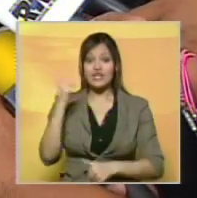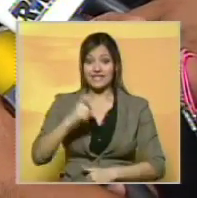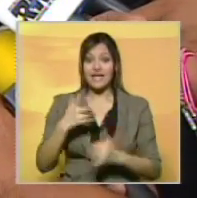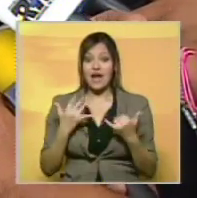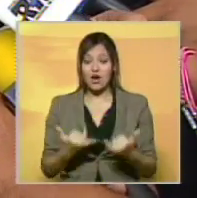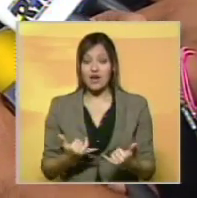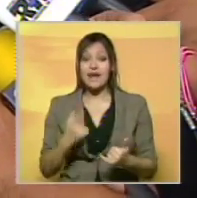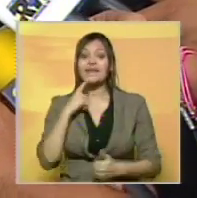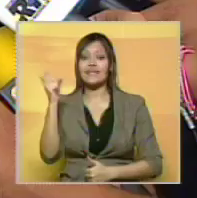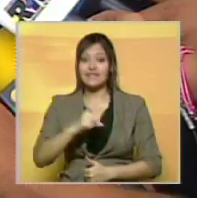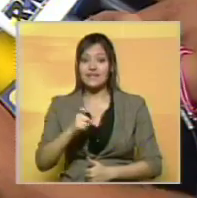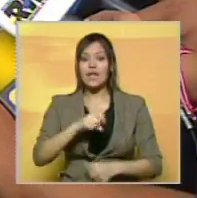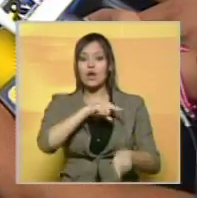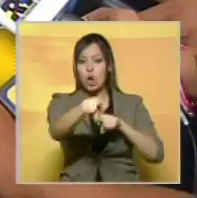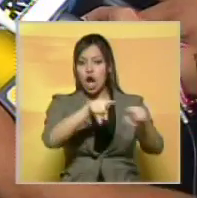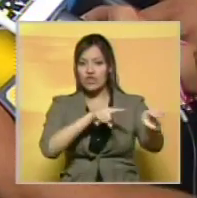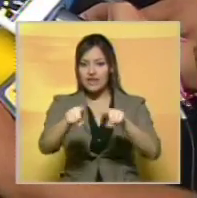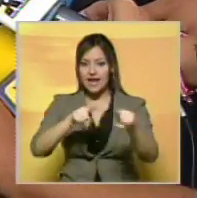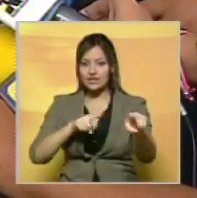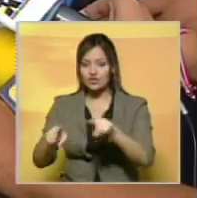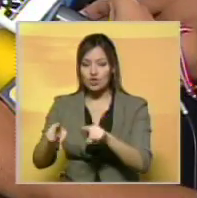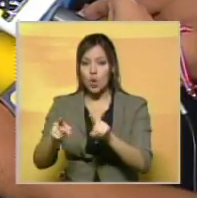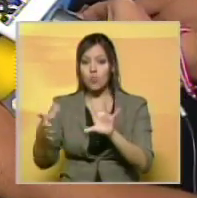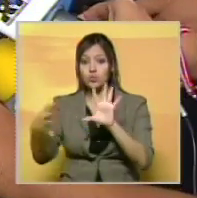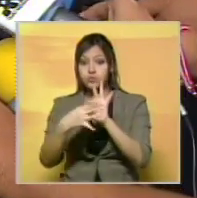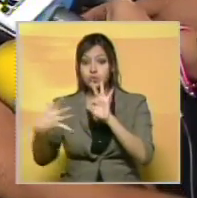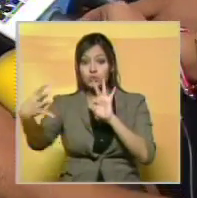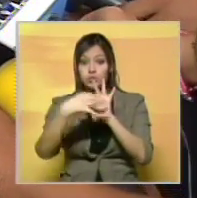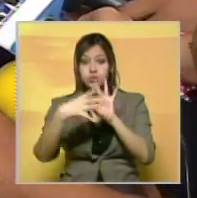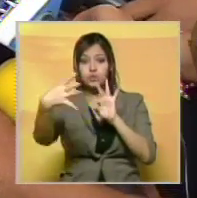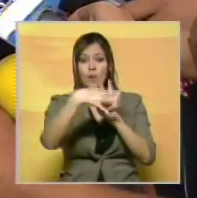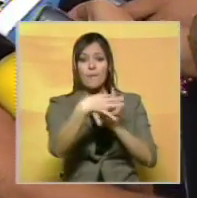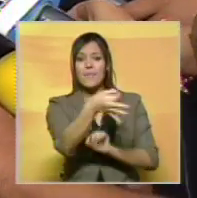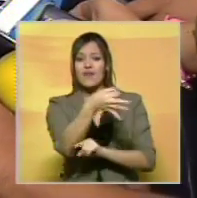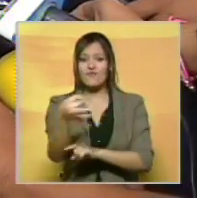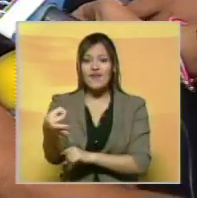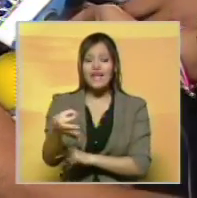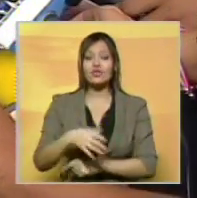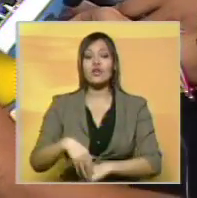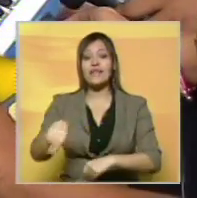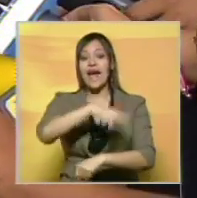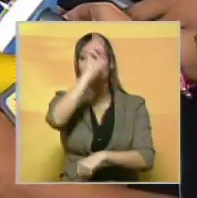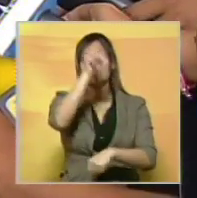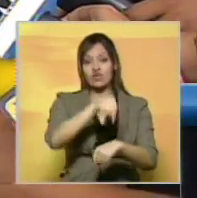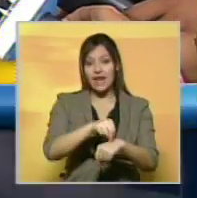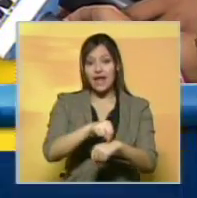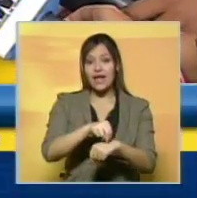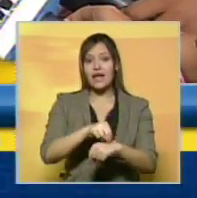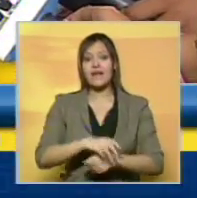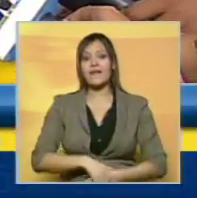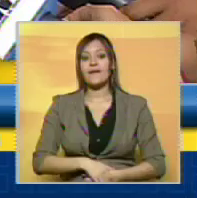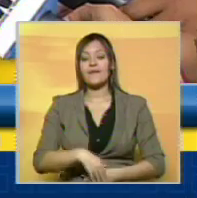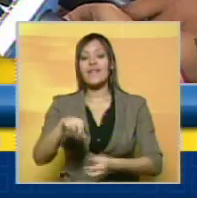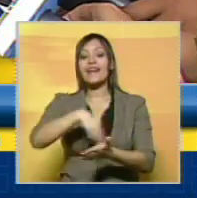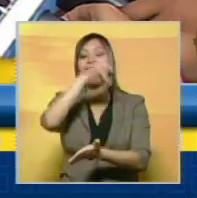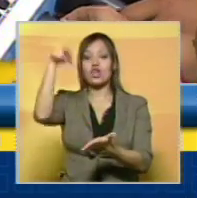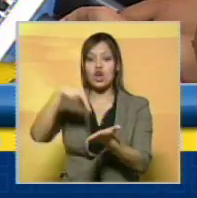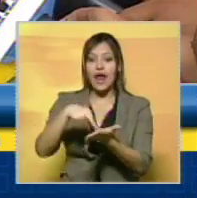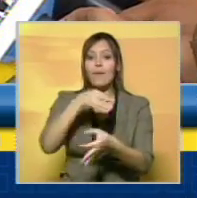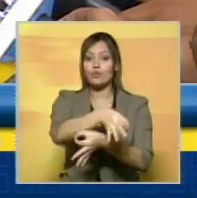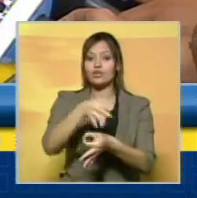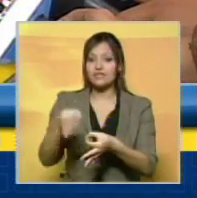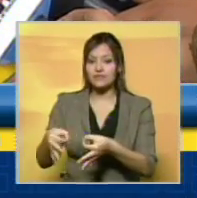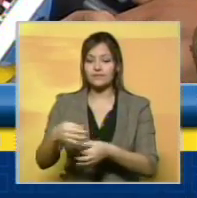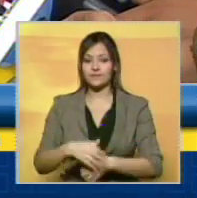necesitamos. Necesitamos una articulación, una sinergia perfecta entre el Ejecutivo Nacional, entre el Ejecutivo Regional y